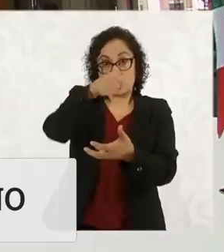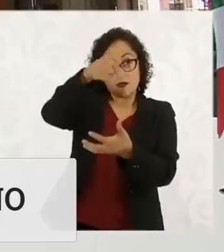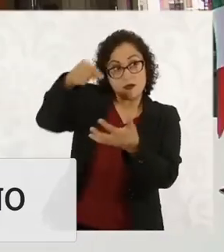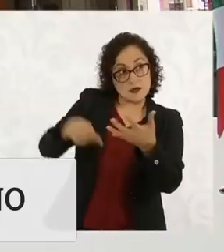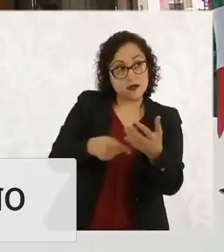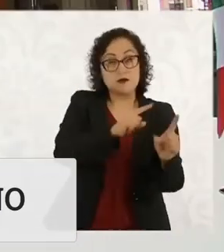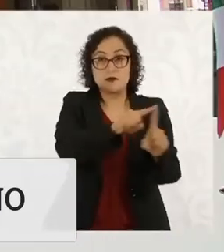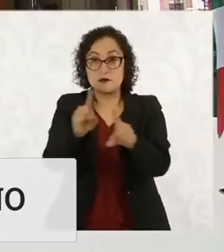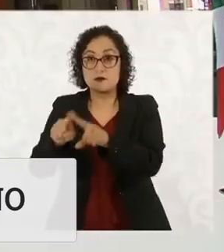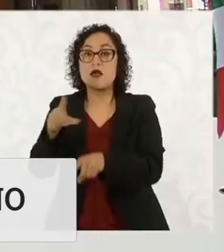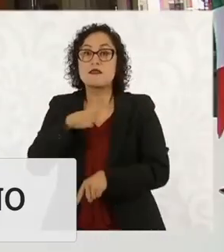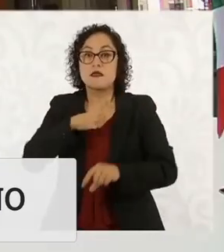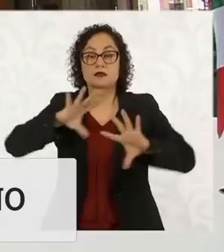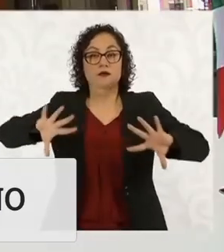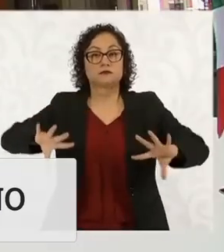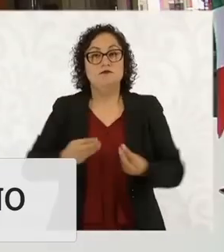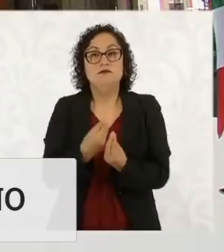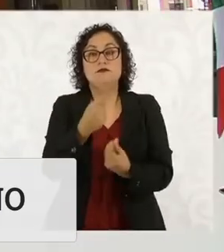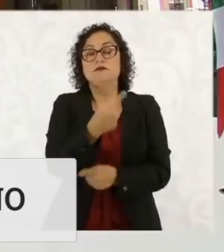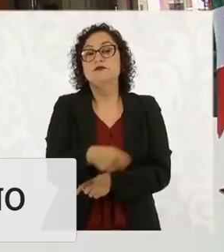obras alcanza